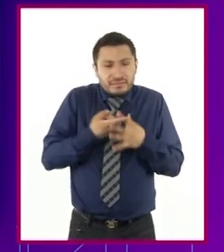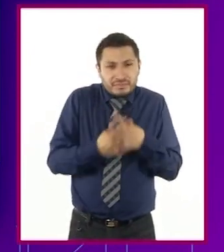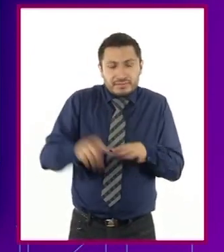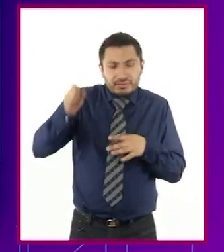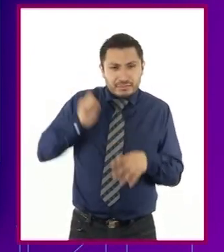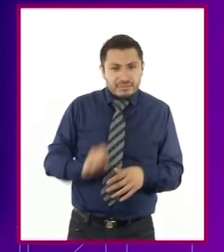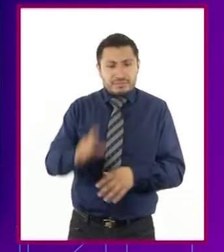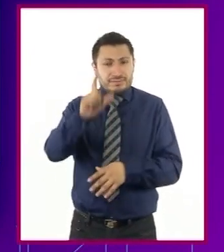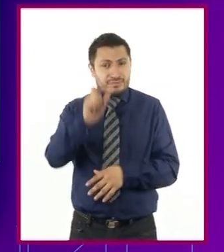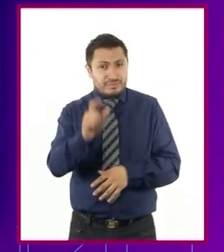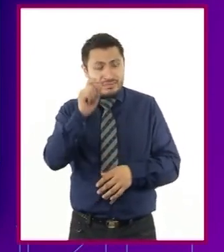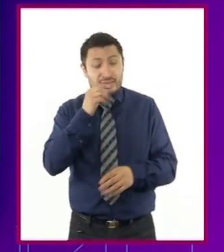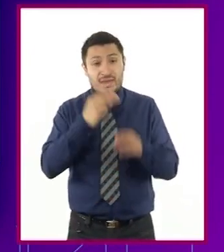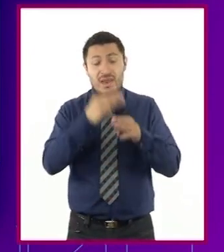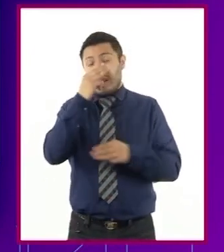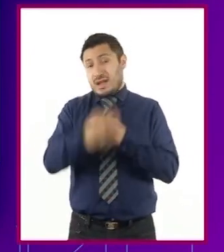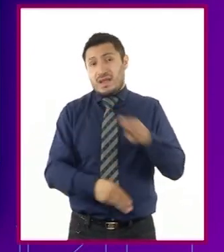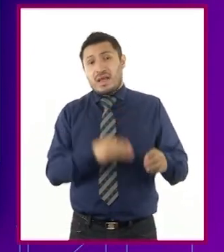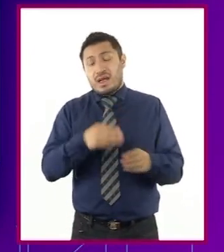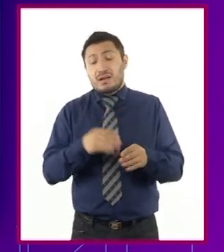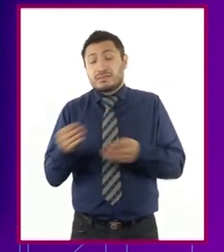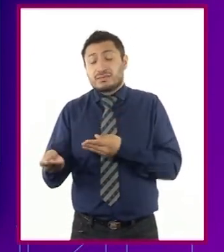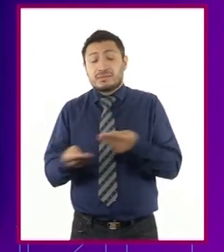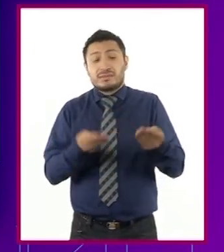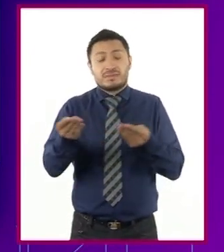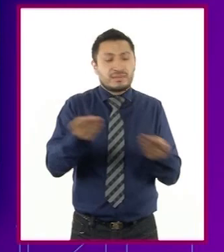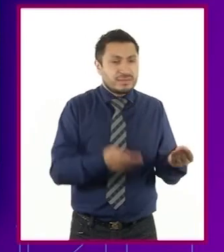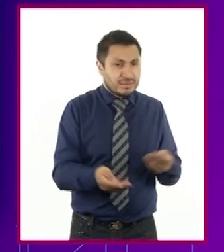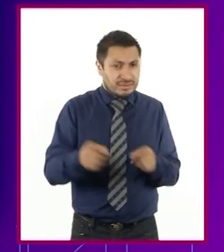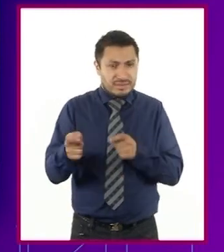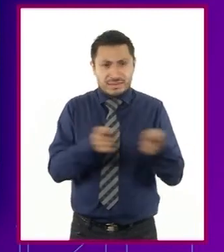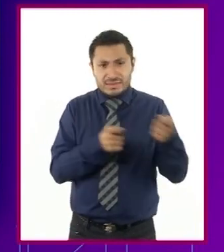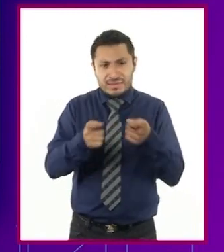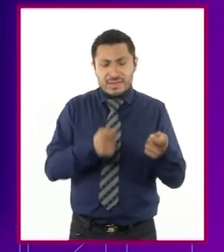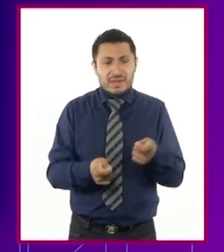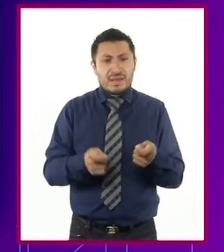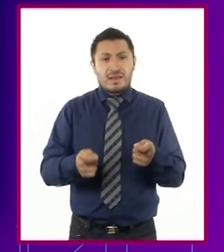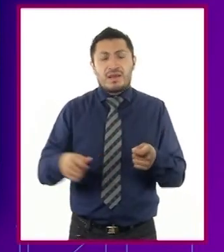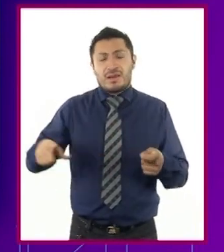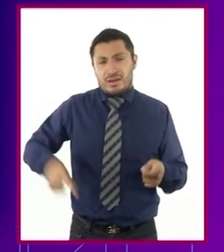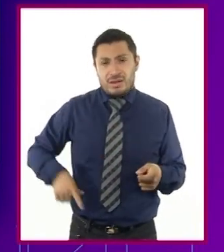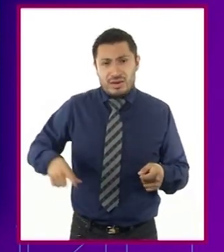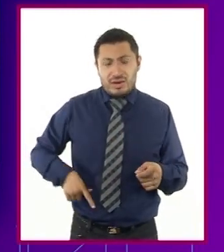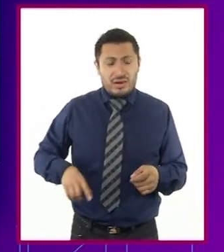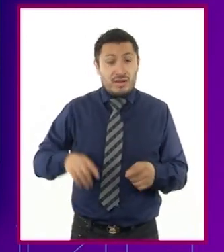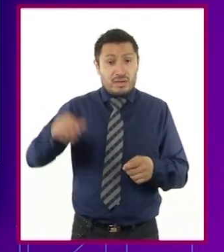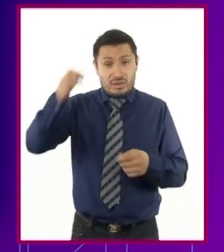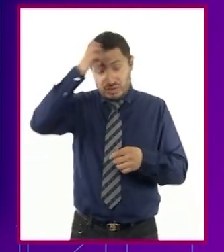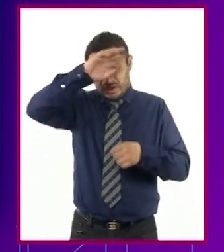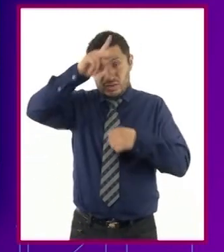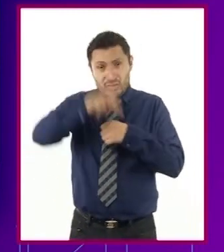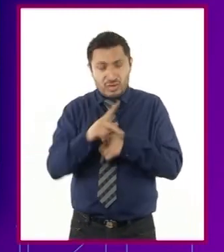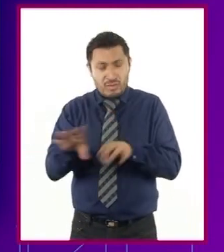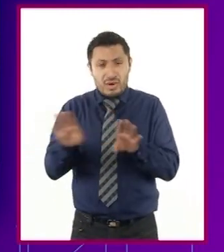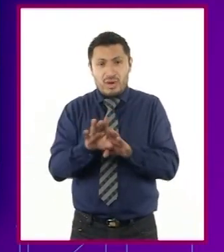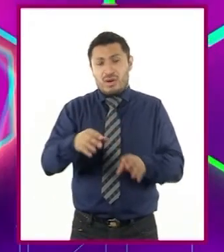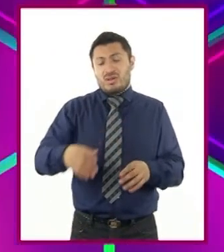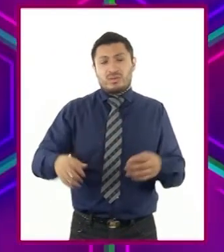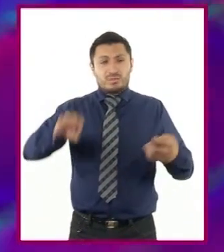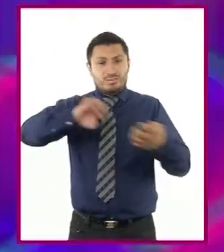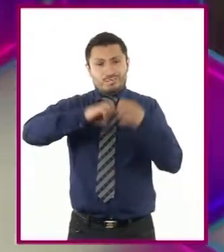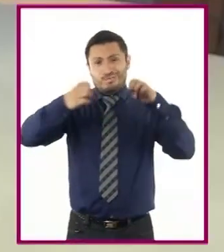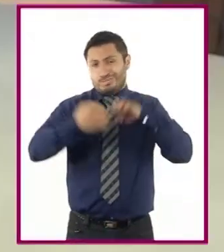siglo XX, el mundo estaba repartido y lo dominaban los grandes imperios coloniales europeos que rivalizaban entre